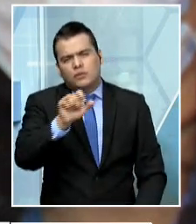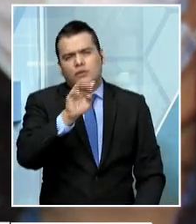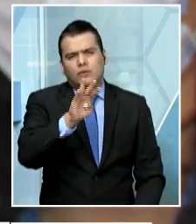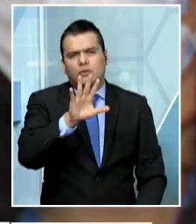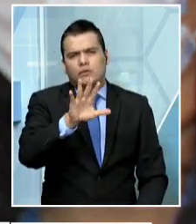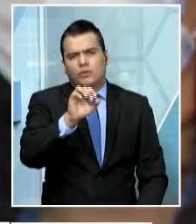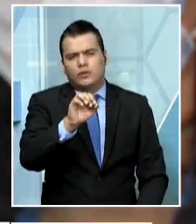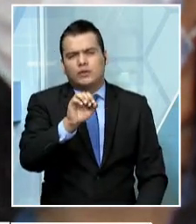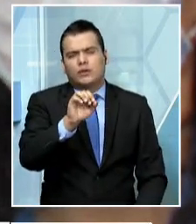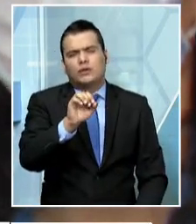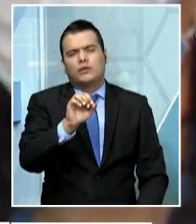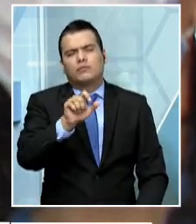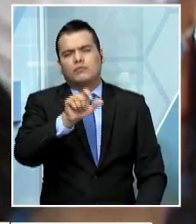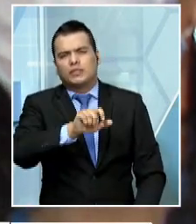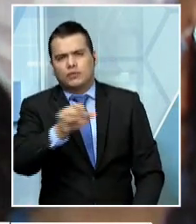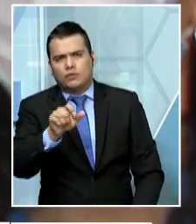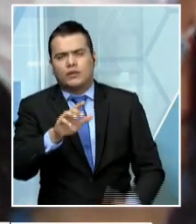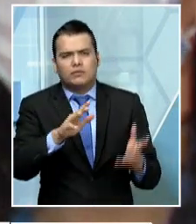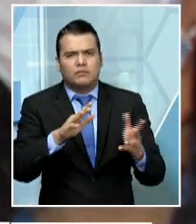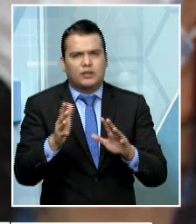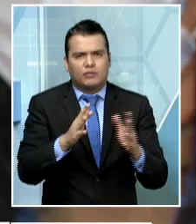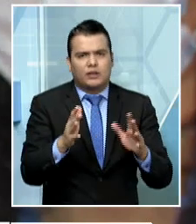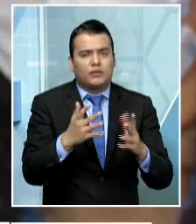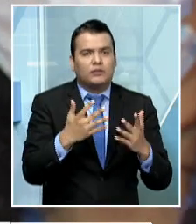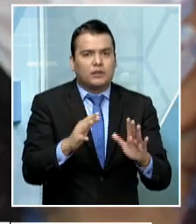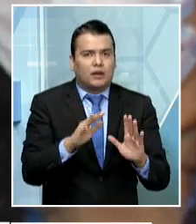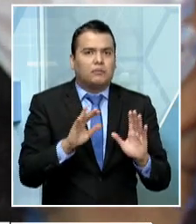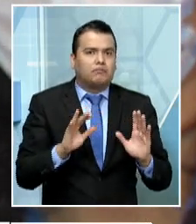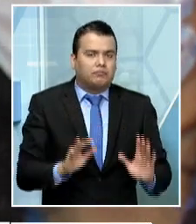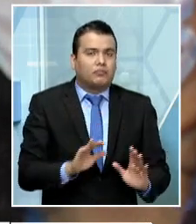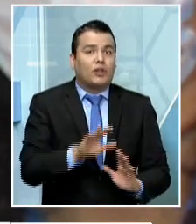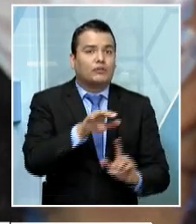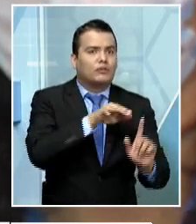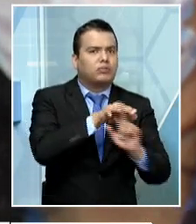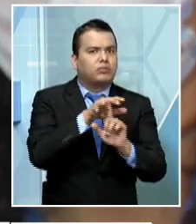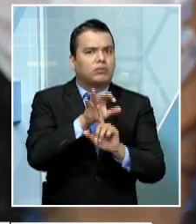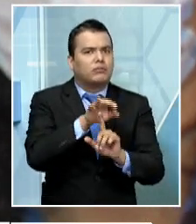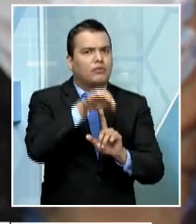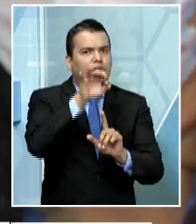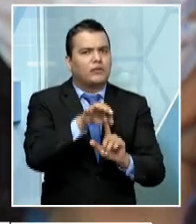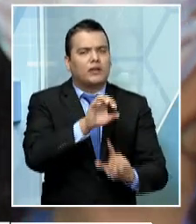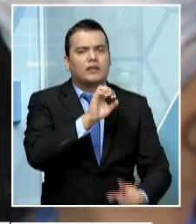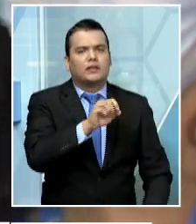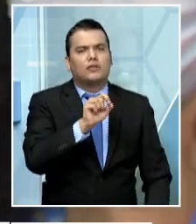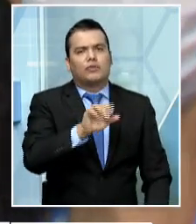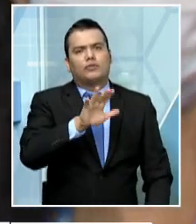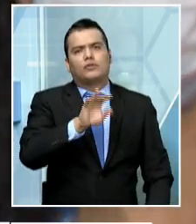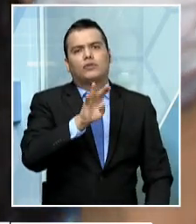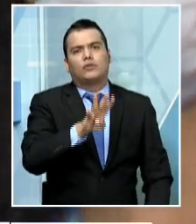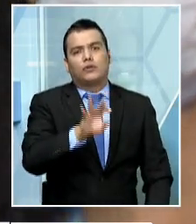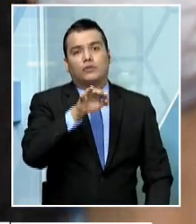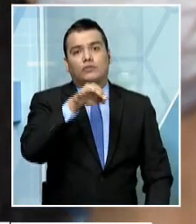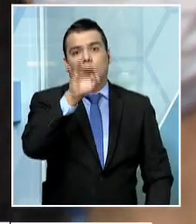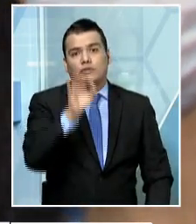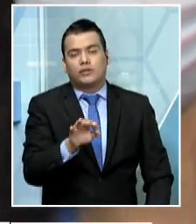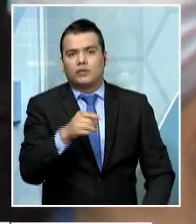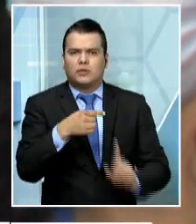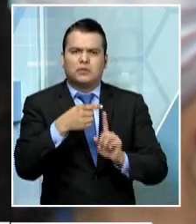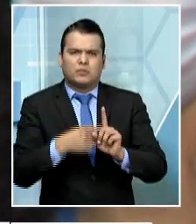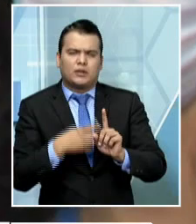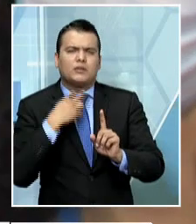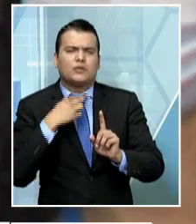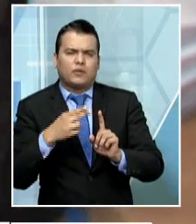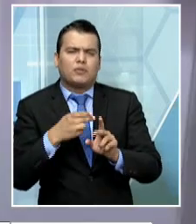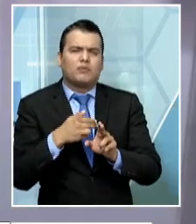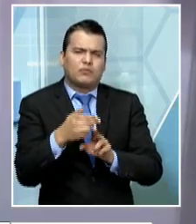del 0,94. Hemos disminuido. Sin embargo, lo que se espera para finales del mes de octubre y durante el mes de noviembre es un